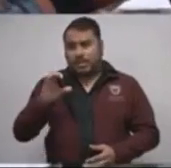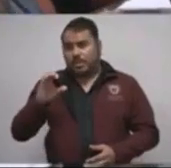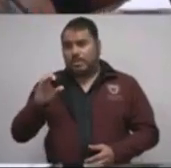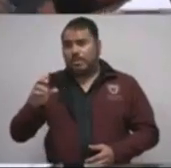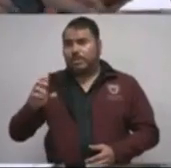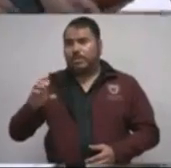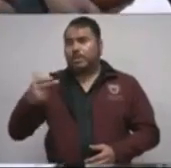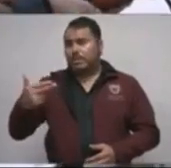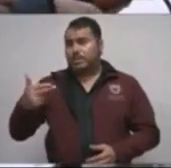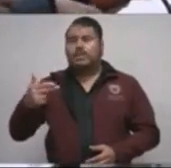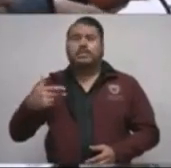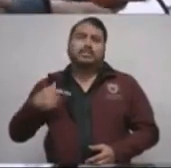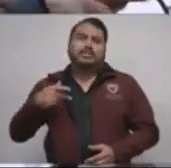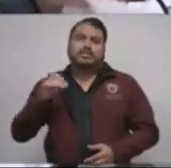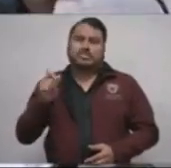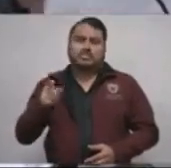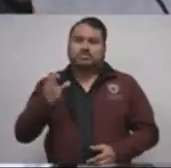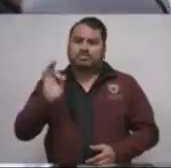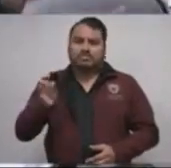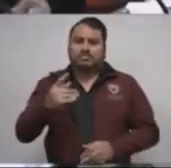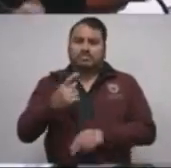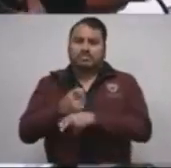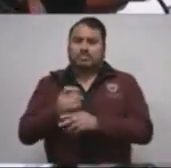primera propuesta, Miguel Ángel Bujanda Ruiz.